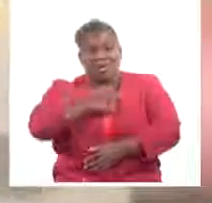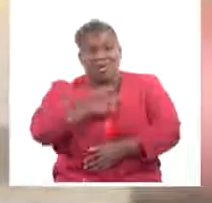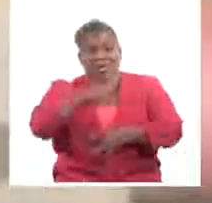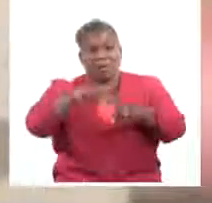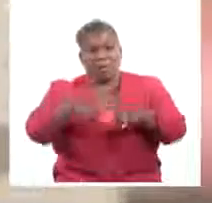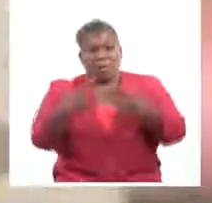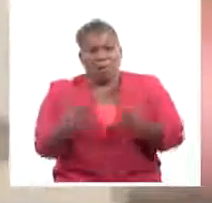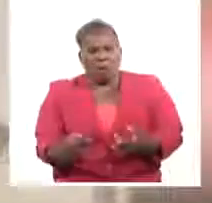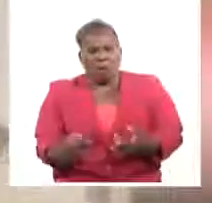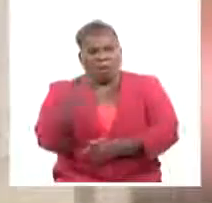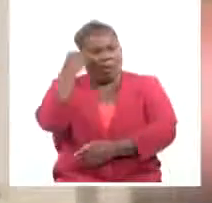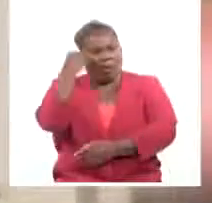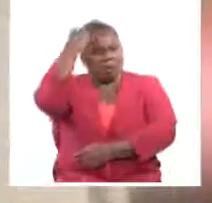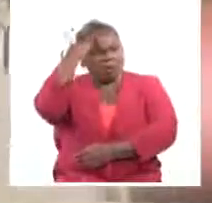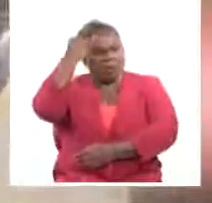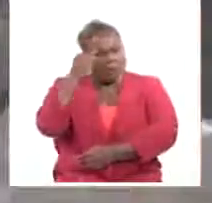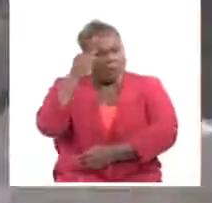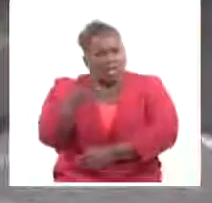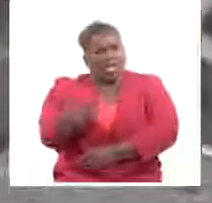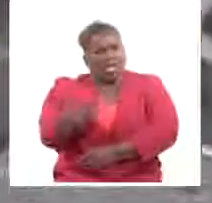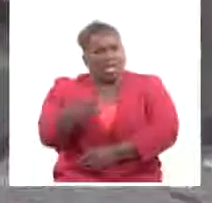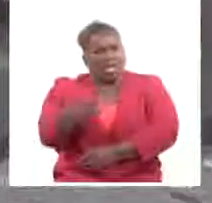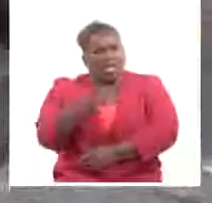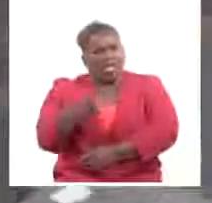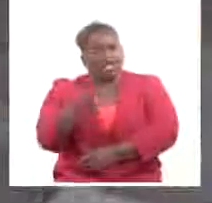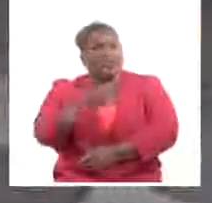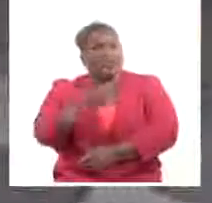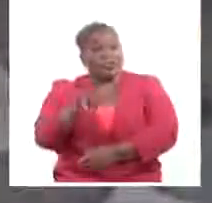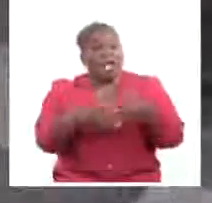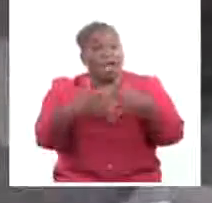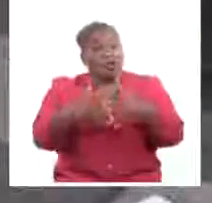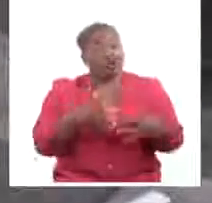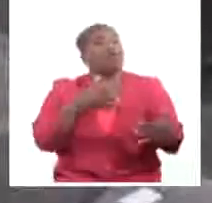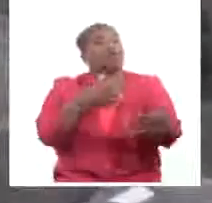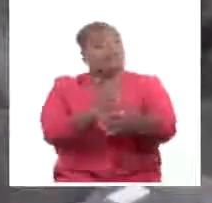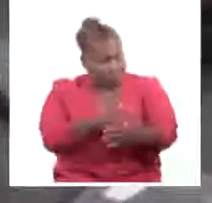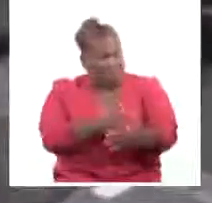la derecha no considera que esto sea una injerencia de Washington en Perú.